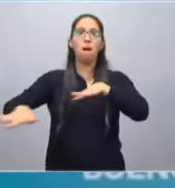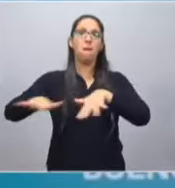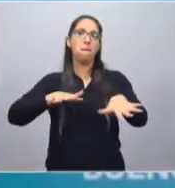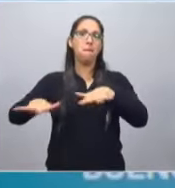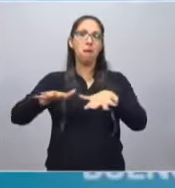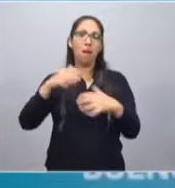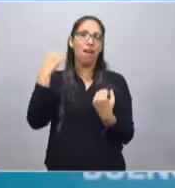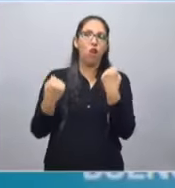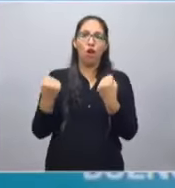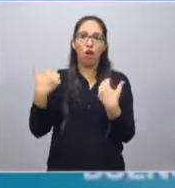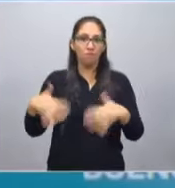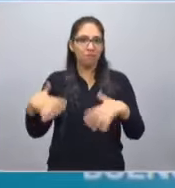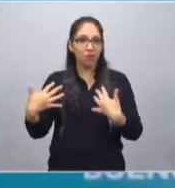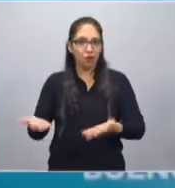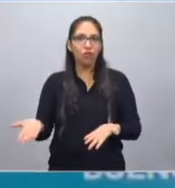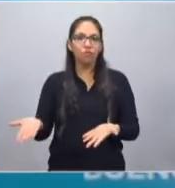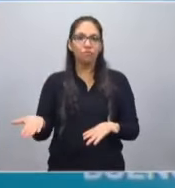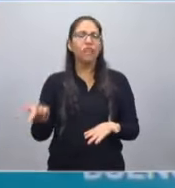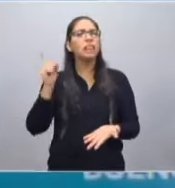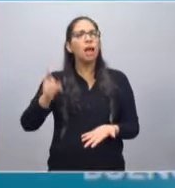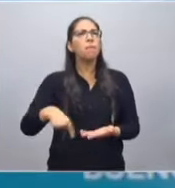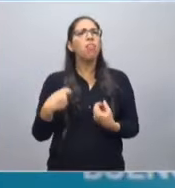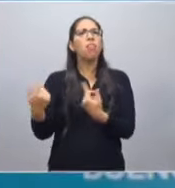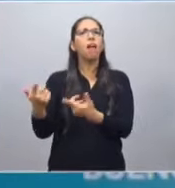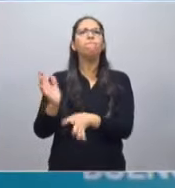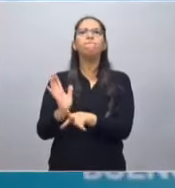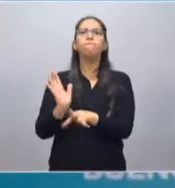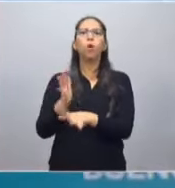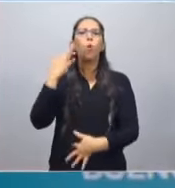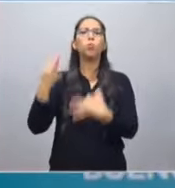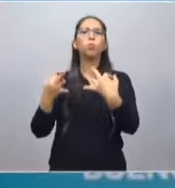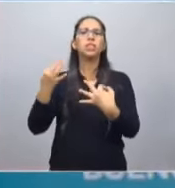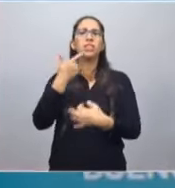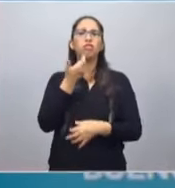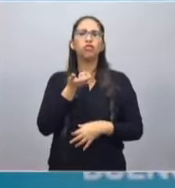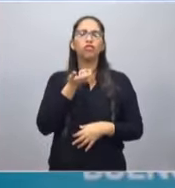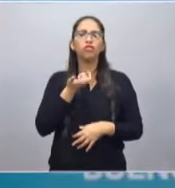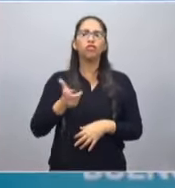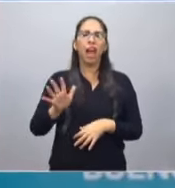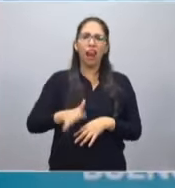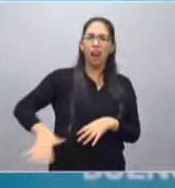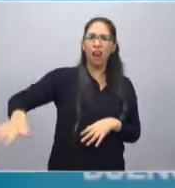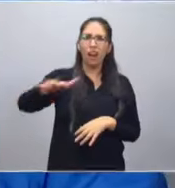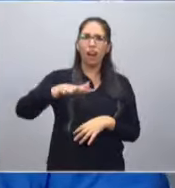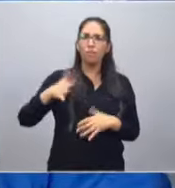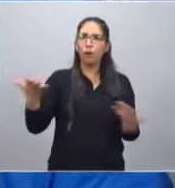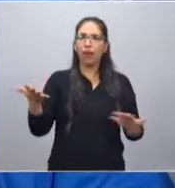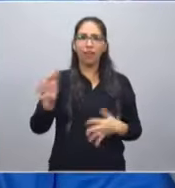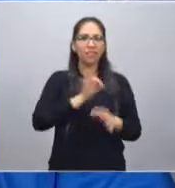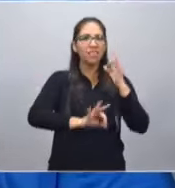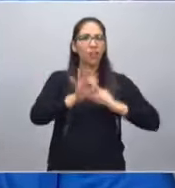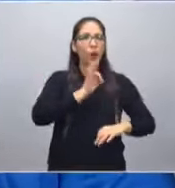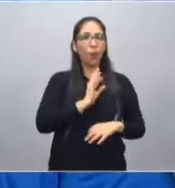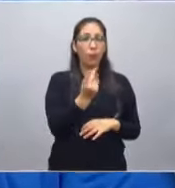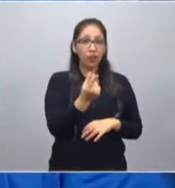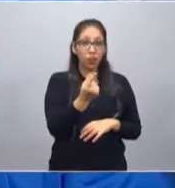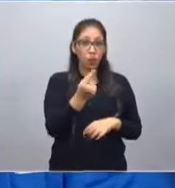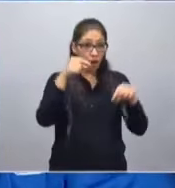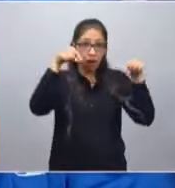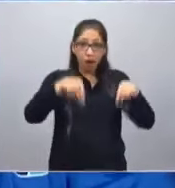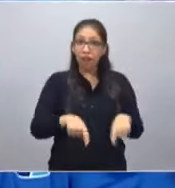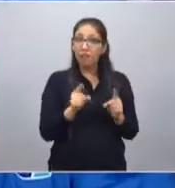pibas pero que además genera un acto de Justicia social porque aún en el siglo XXI hay chicos y